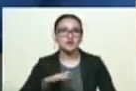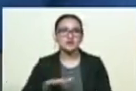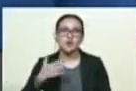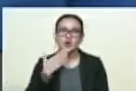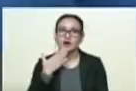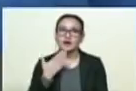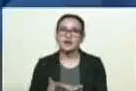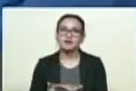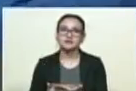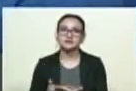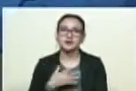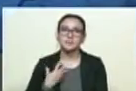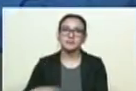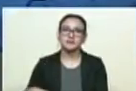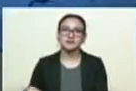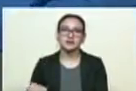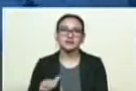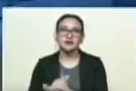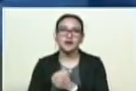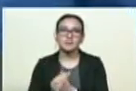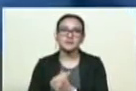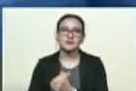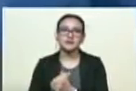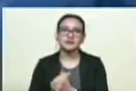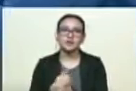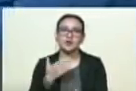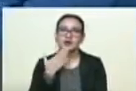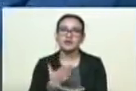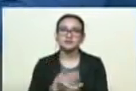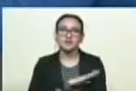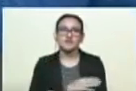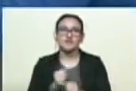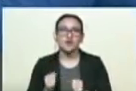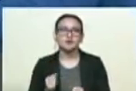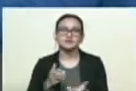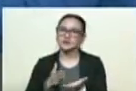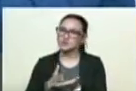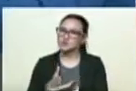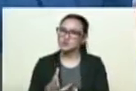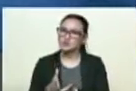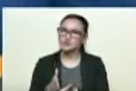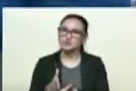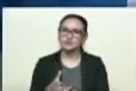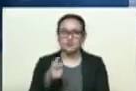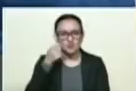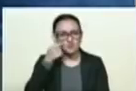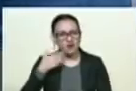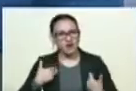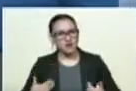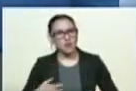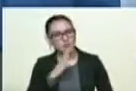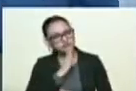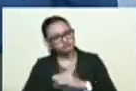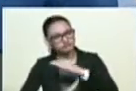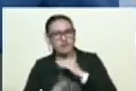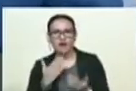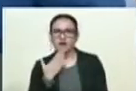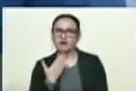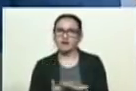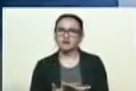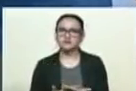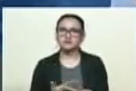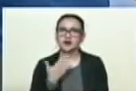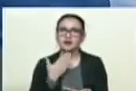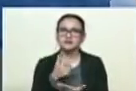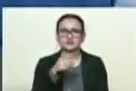Gracias, presidente, amigo. Gracias por su fuerza, por su lealtad, por su humanidad, por su humildad. Gracias por